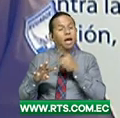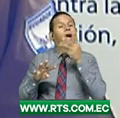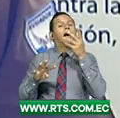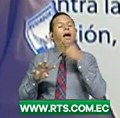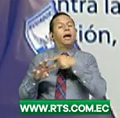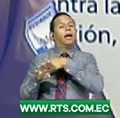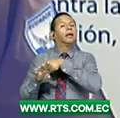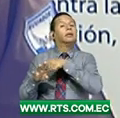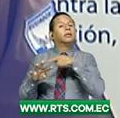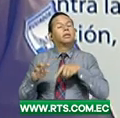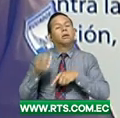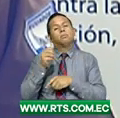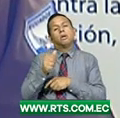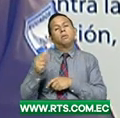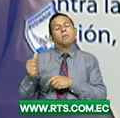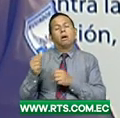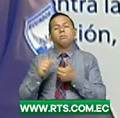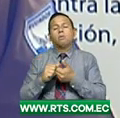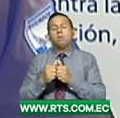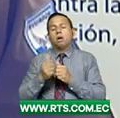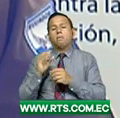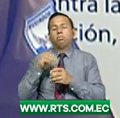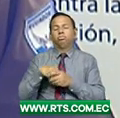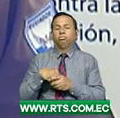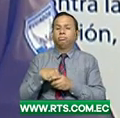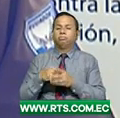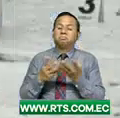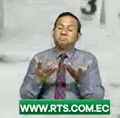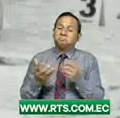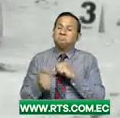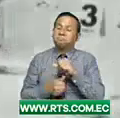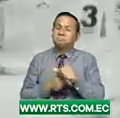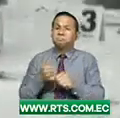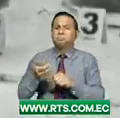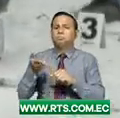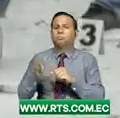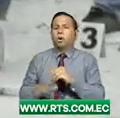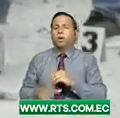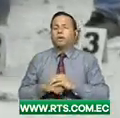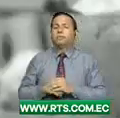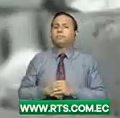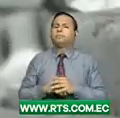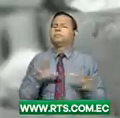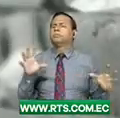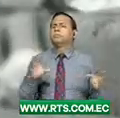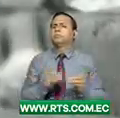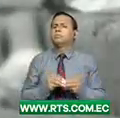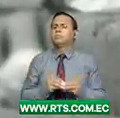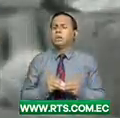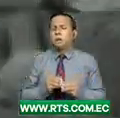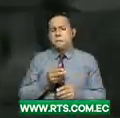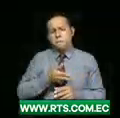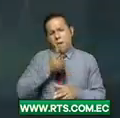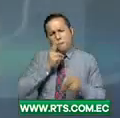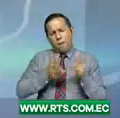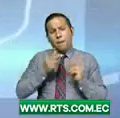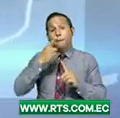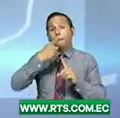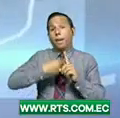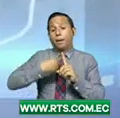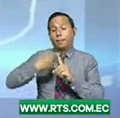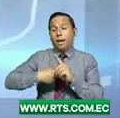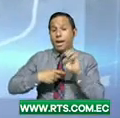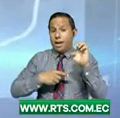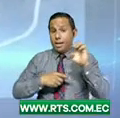actoras directas de un evento violento. Ahora veamos el numérico de muertes violentas por mes. En enero